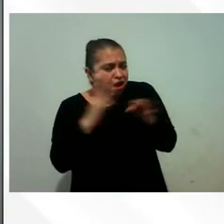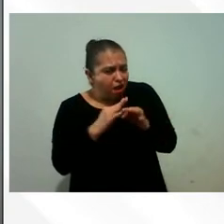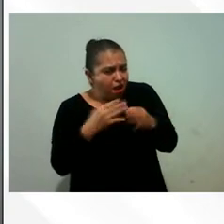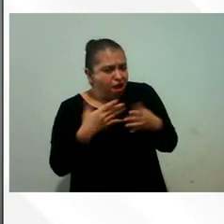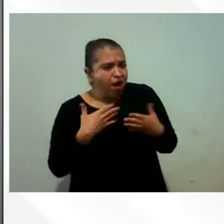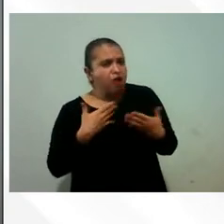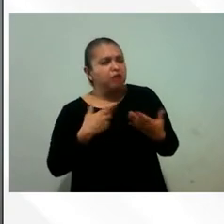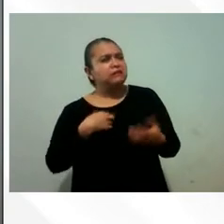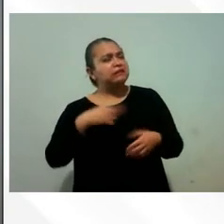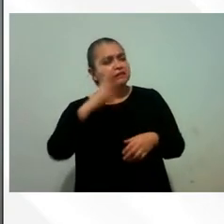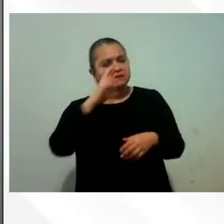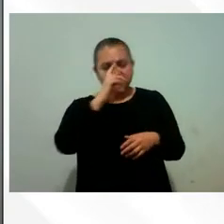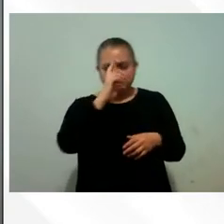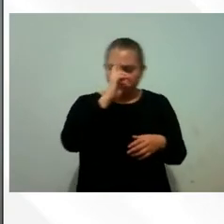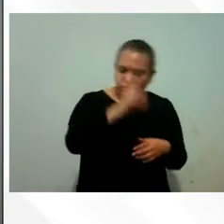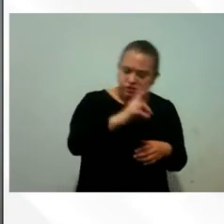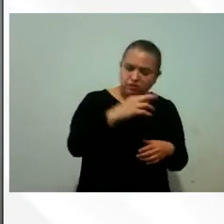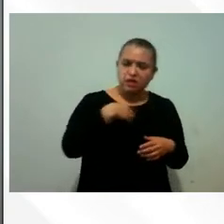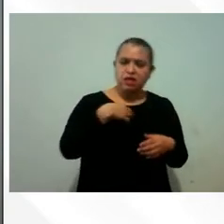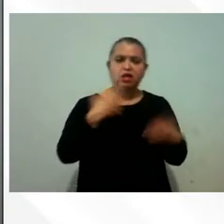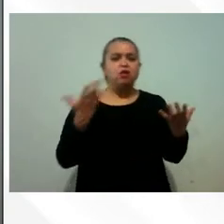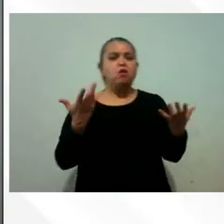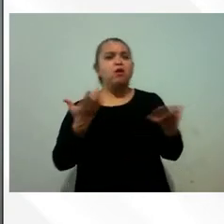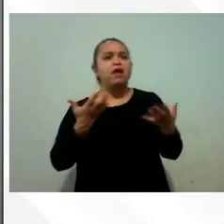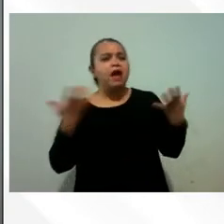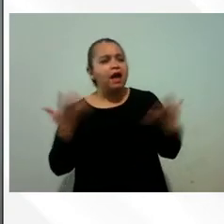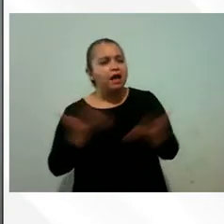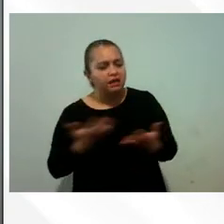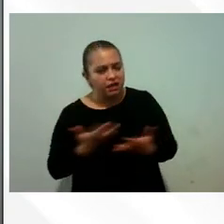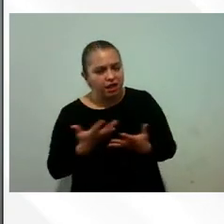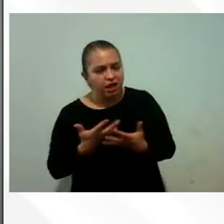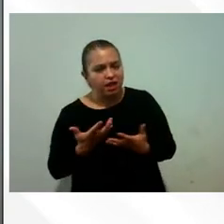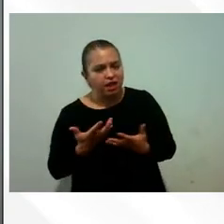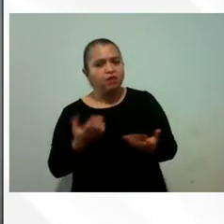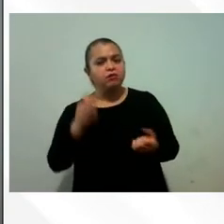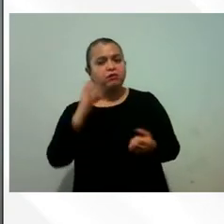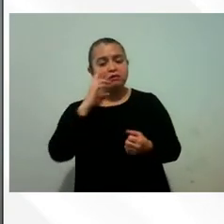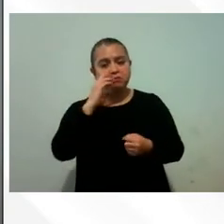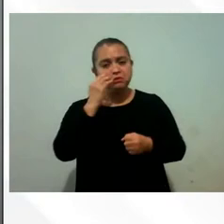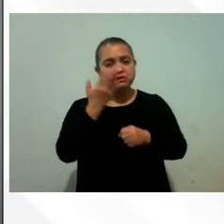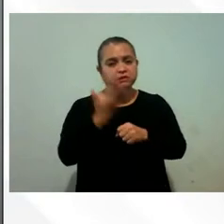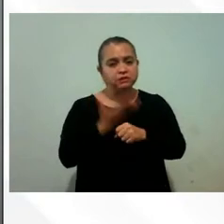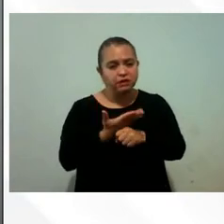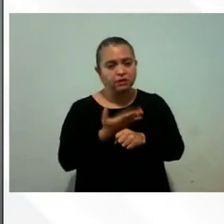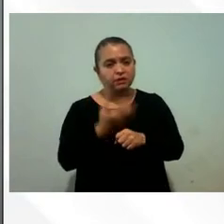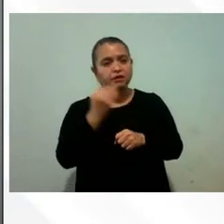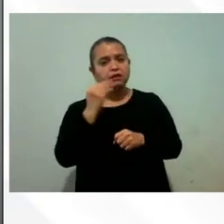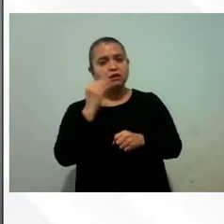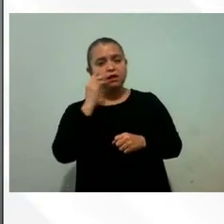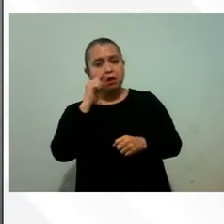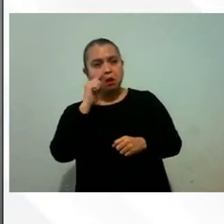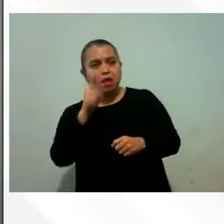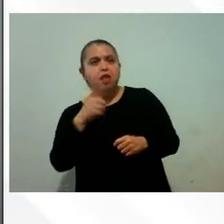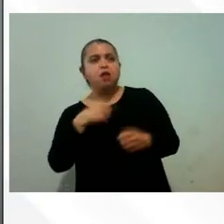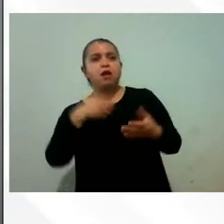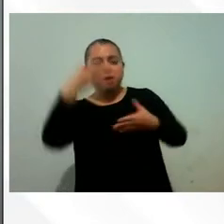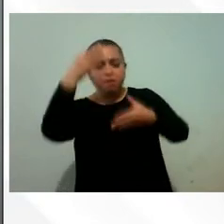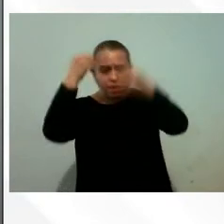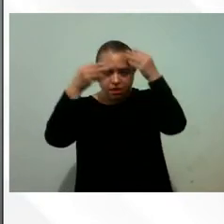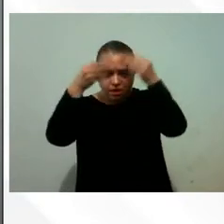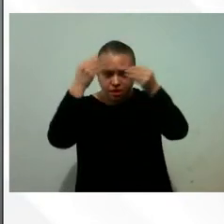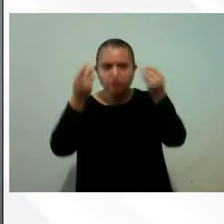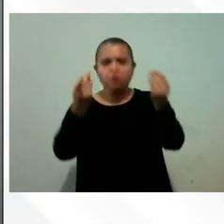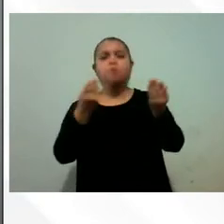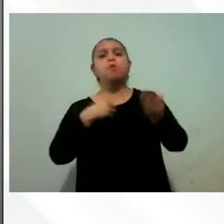de sus actos, de la forma en cómo nos comunicamos con los demás, de lo que aprendemos, de la lealtad que